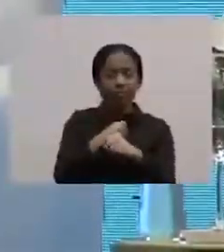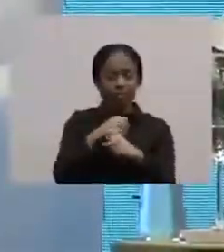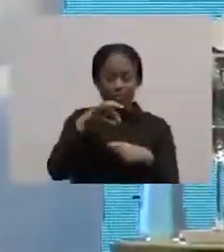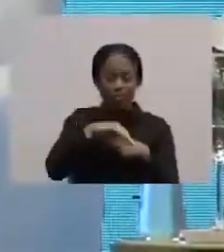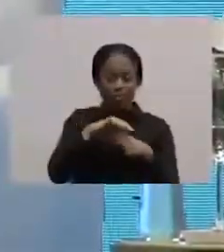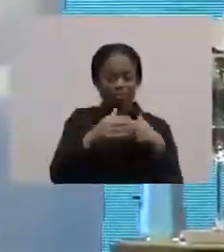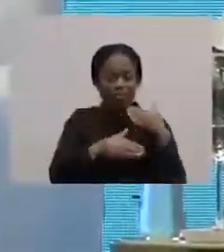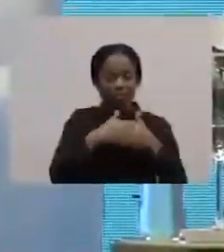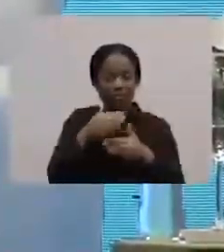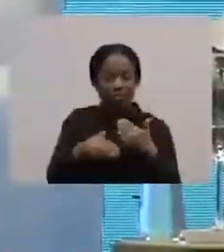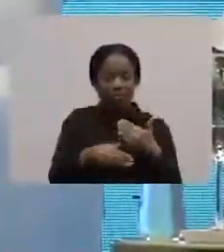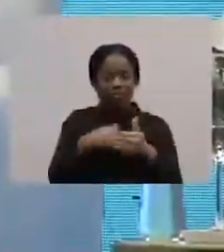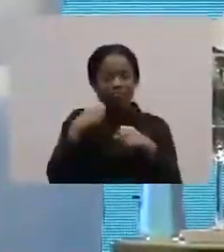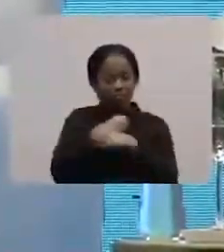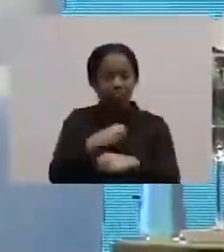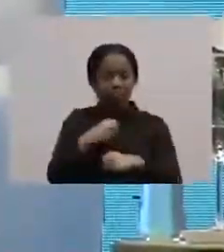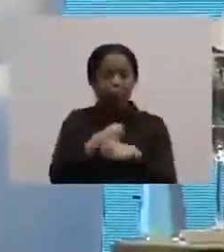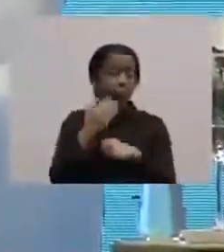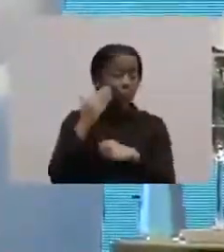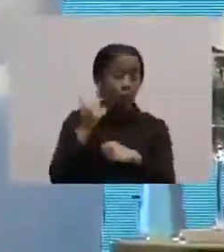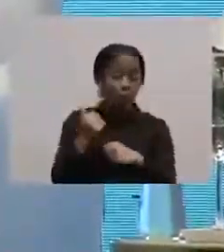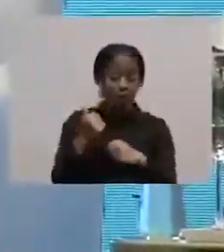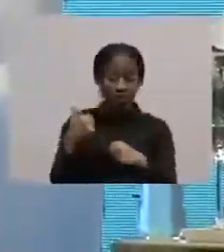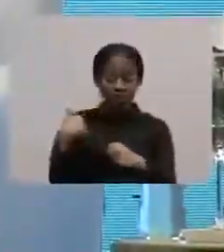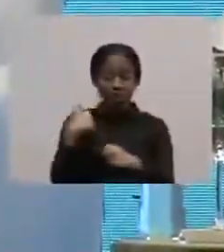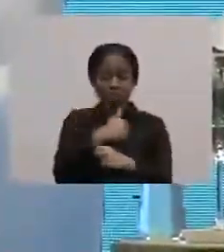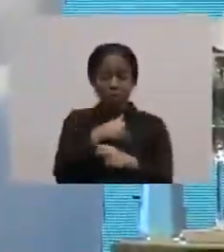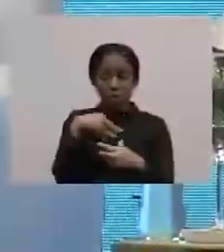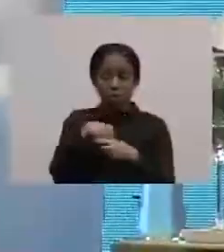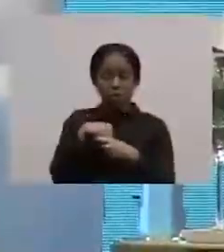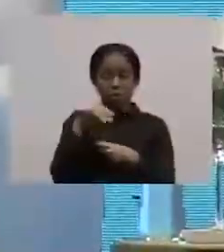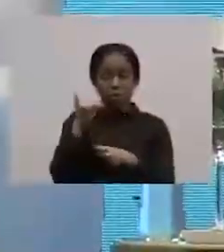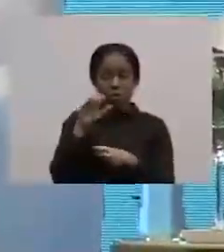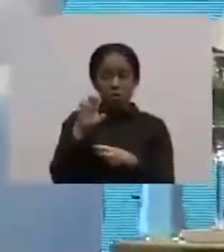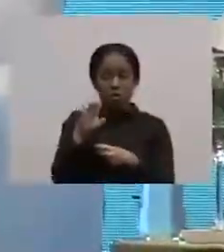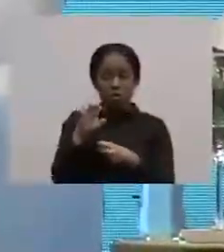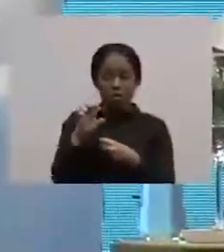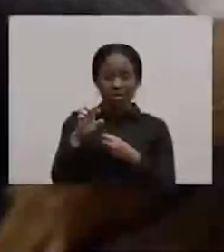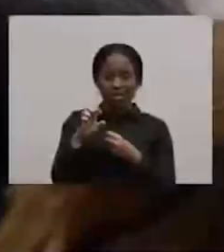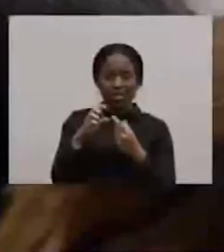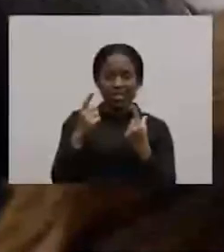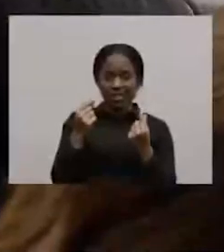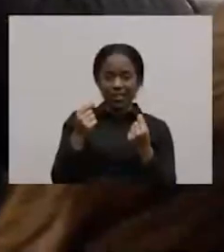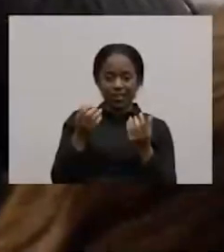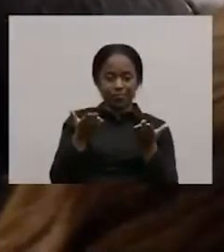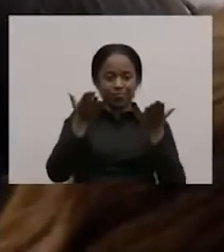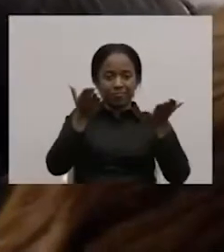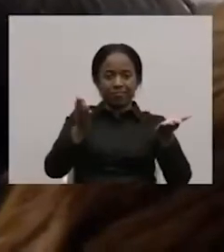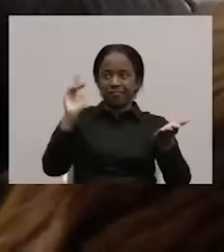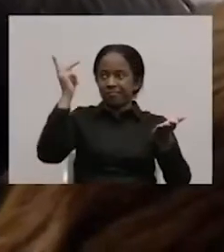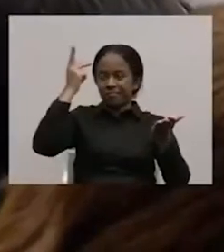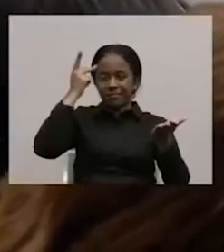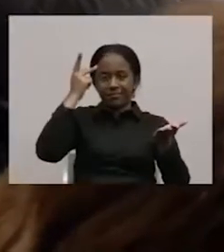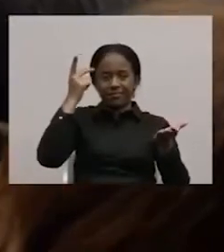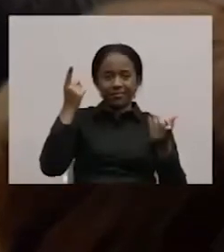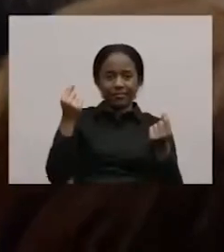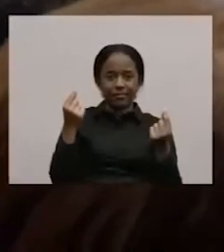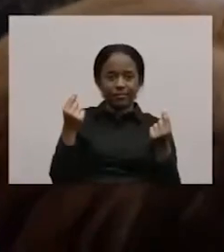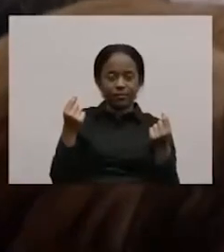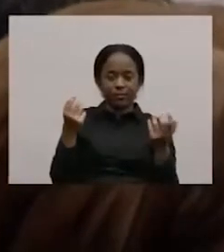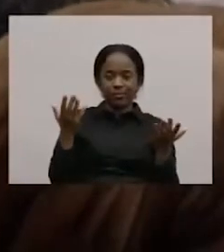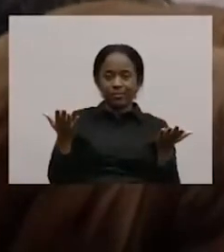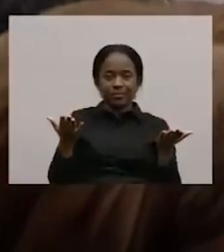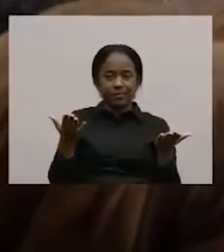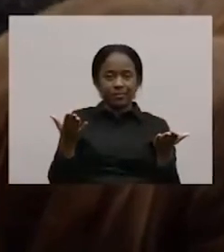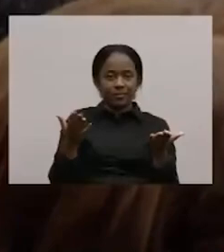porque aún los miembros de la Junta que los recomiendan los partidos, que los ponen los partidos, cuando están en la pelea, no hay